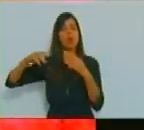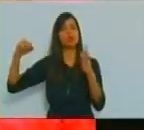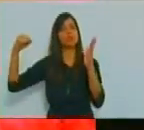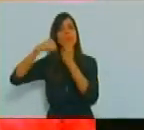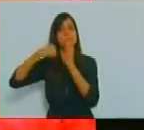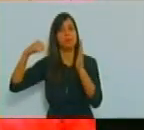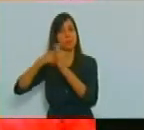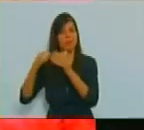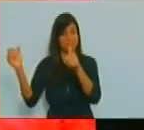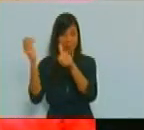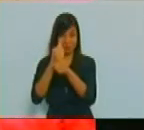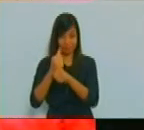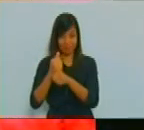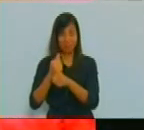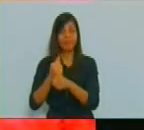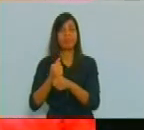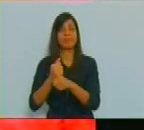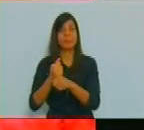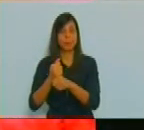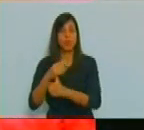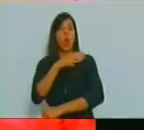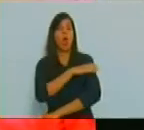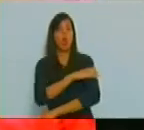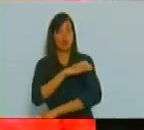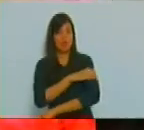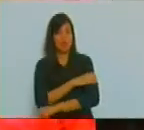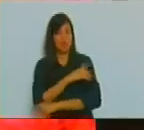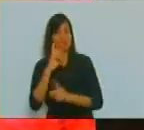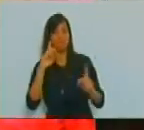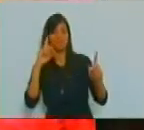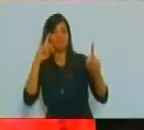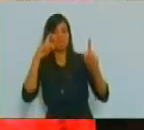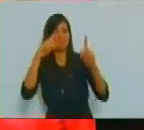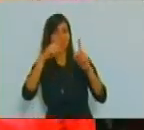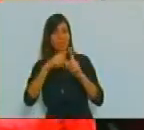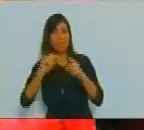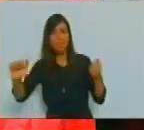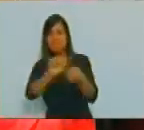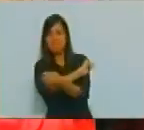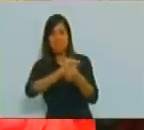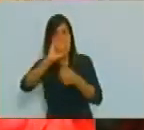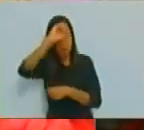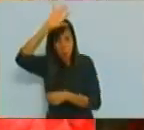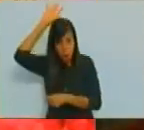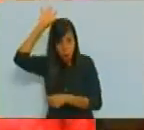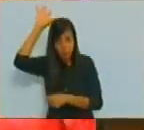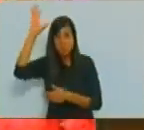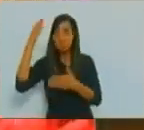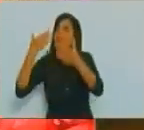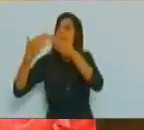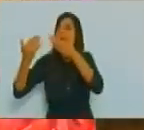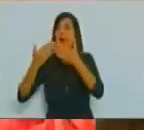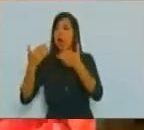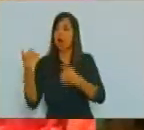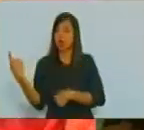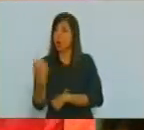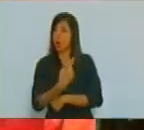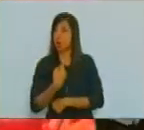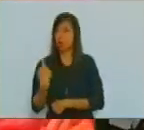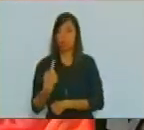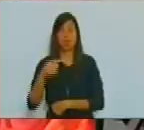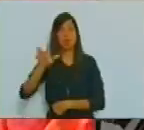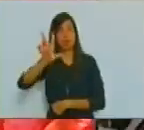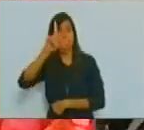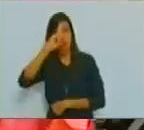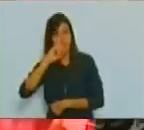ellos necesitaban aniquilar el ejemplo y nosotros hoy decimos ahora a tres años de tu siembra